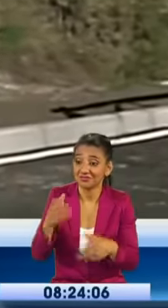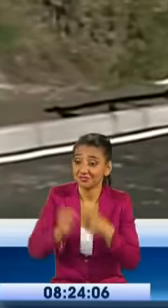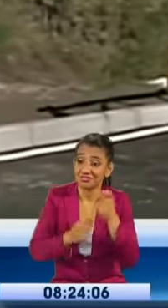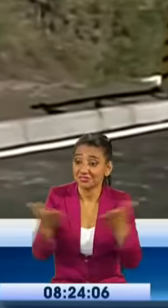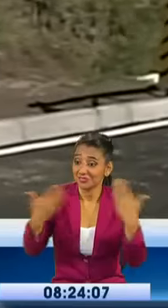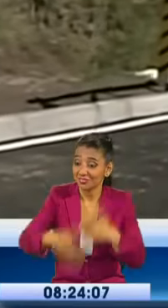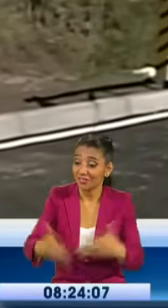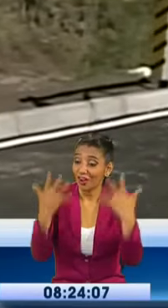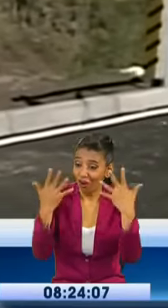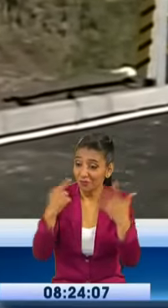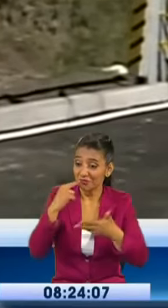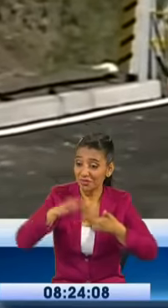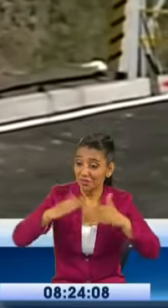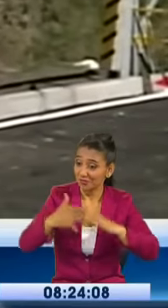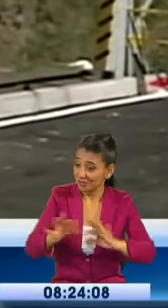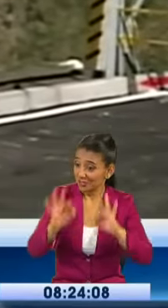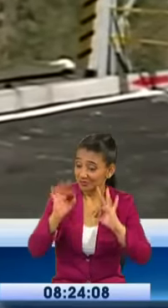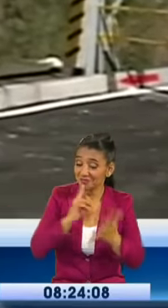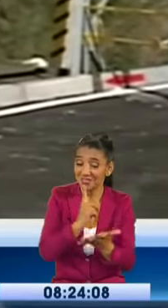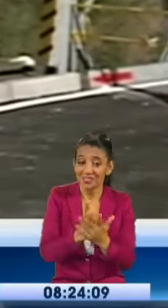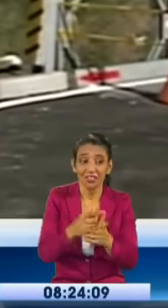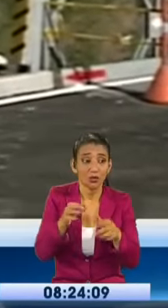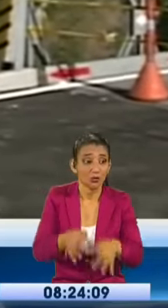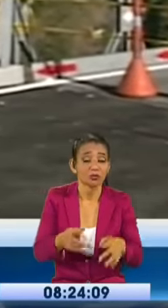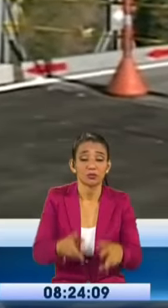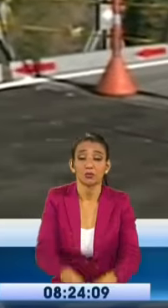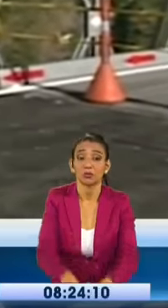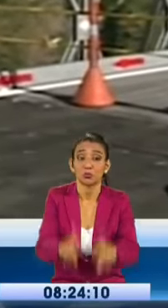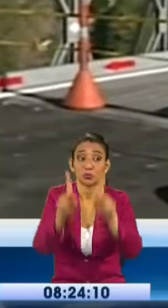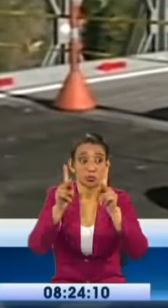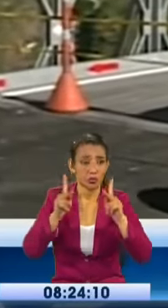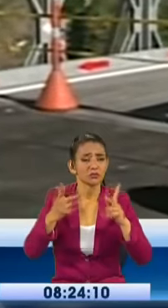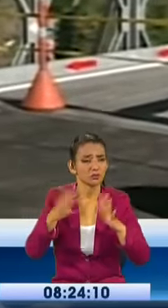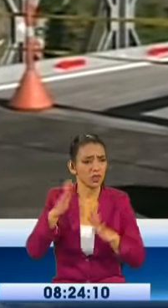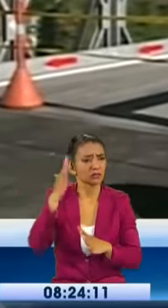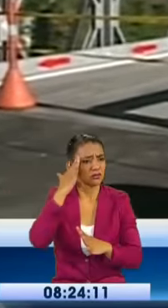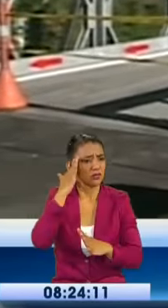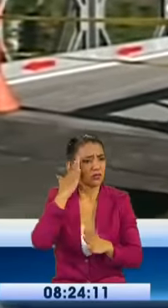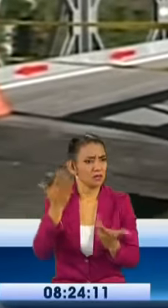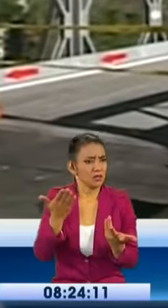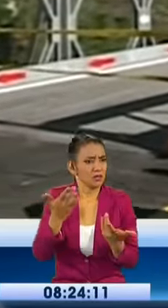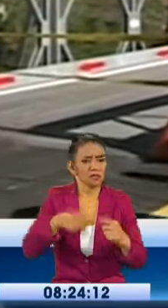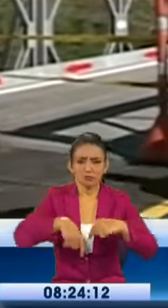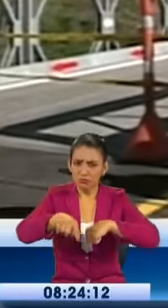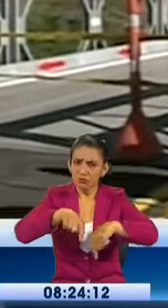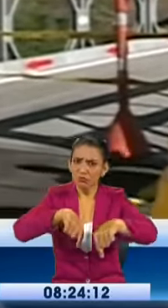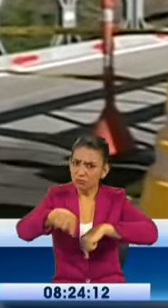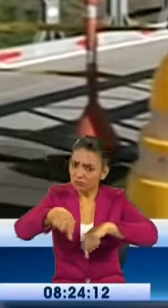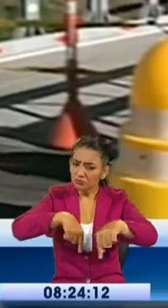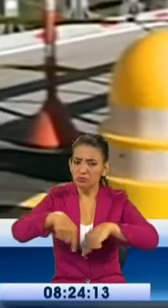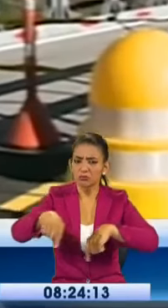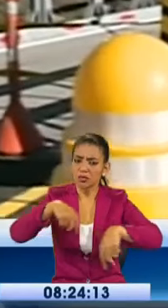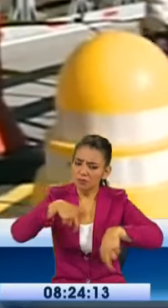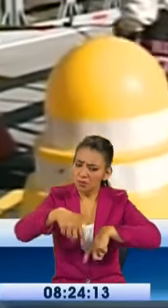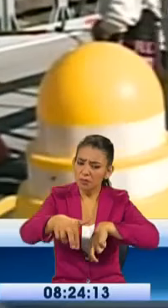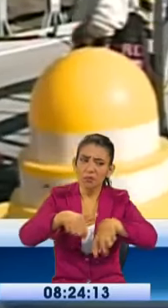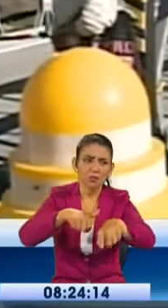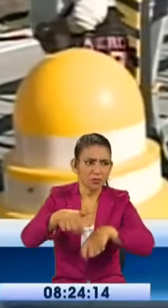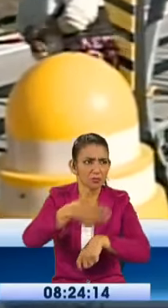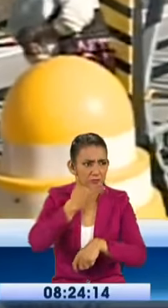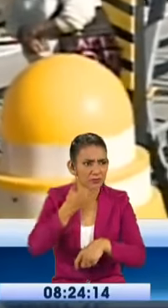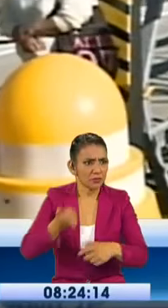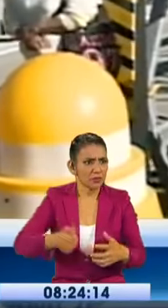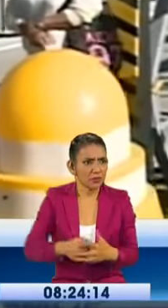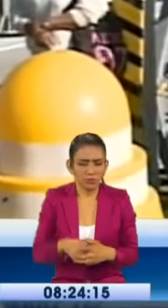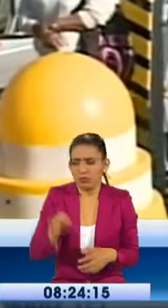con obras para la comunidad. Exactamente de este puente, sabemos que esto mejora totalmente a la movilidad también, al tránsito aquí en este sector.